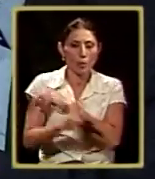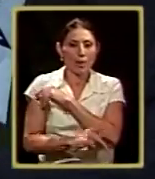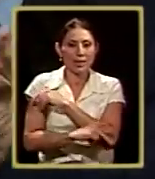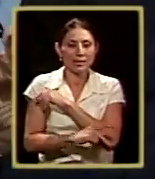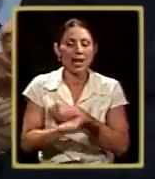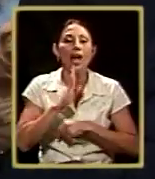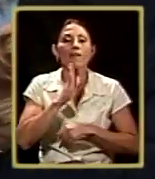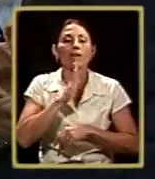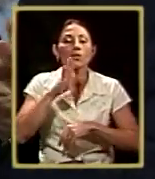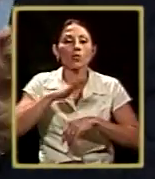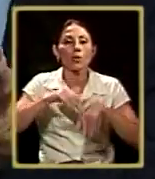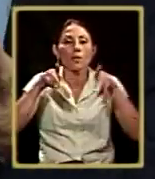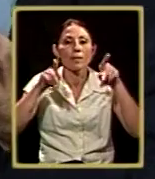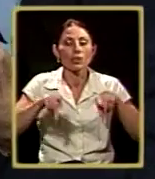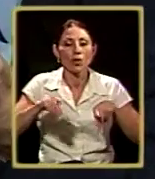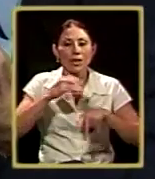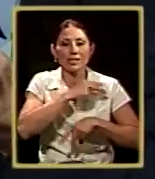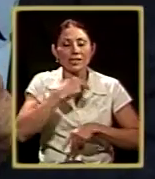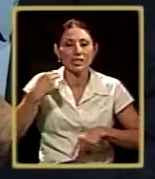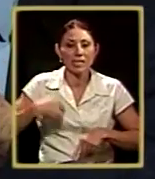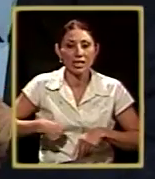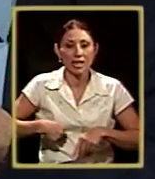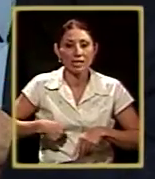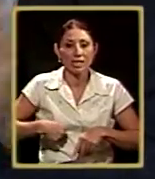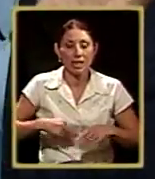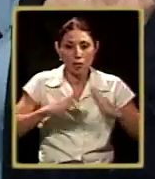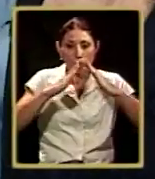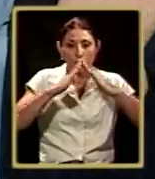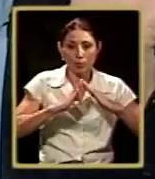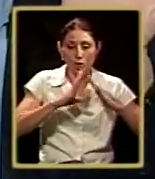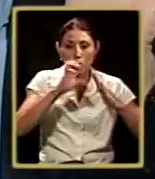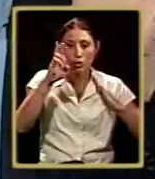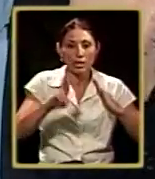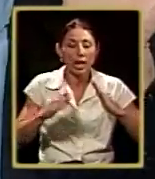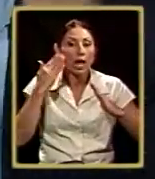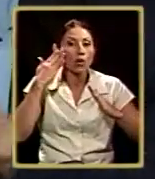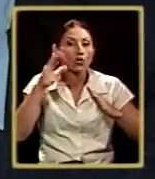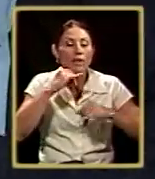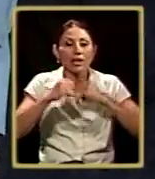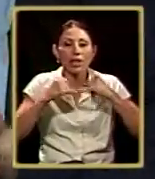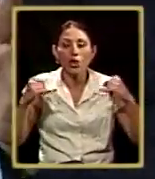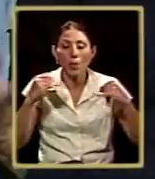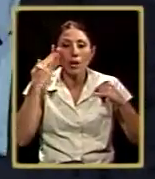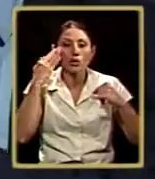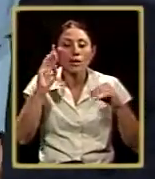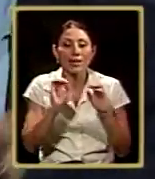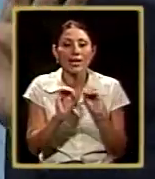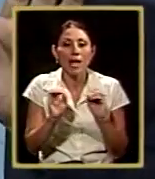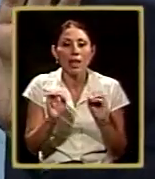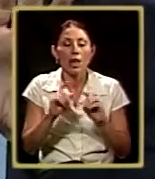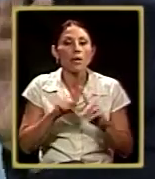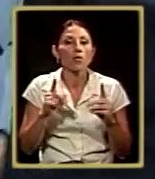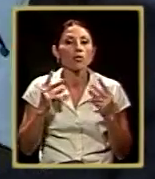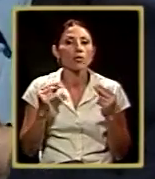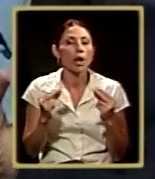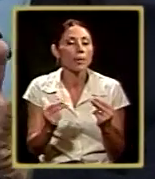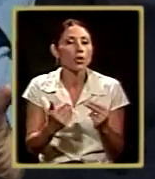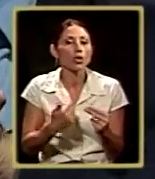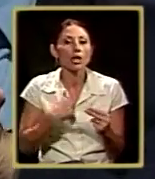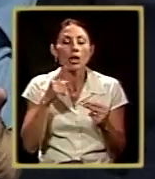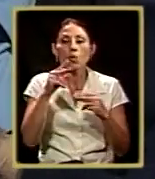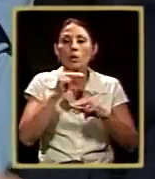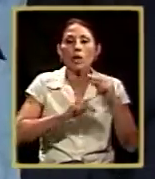a este país, vienen, no saben el idioma, no saben nada y muy rápidamente están con su restaurancito o